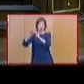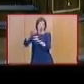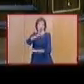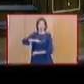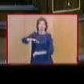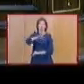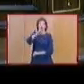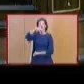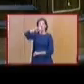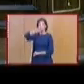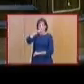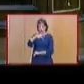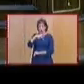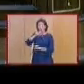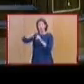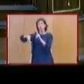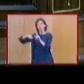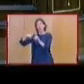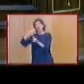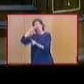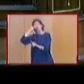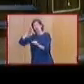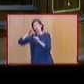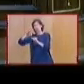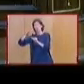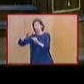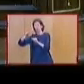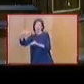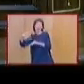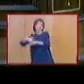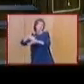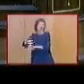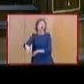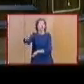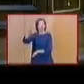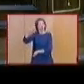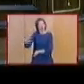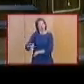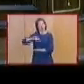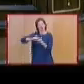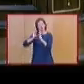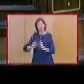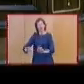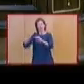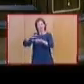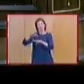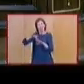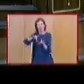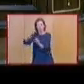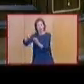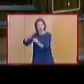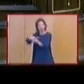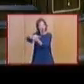de las francesas, el gobierno francés, el señor Sarkozy, ha tomado una decisión importante de un plan especial para esas comunidades,